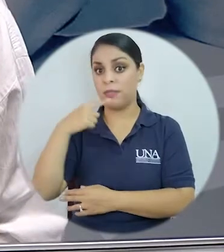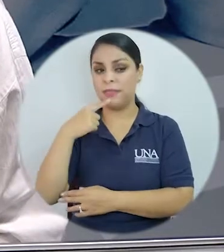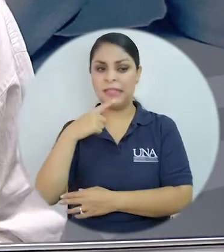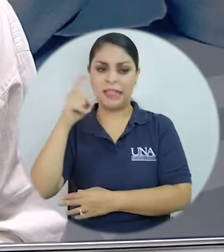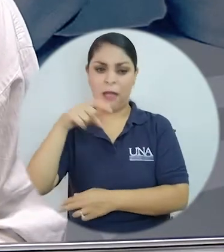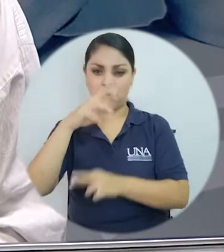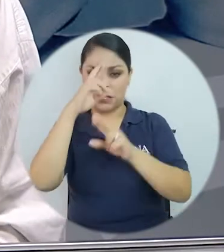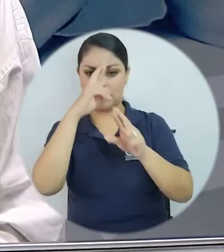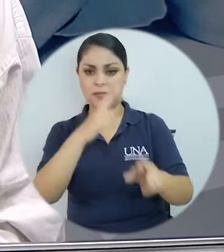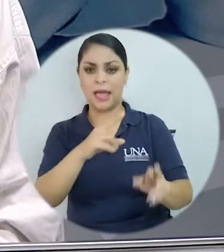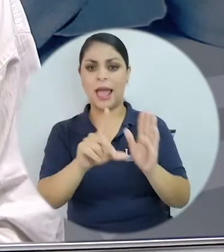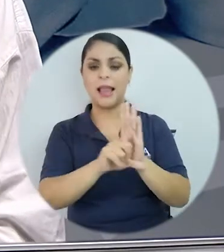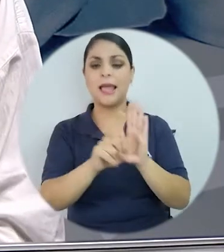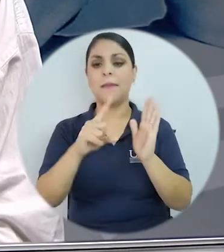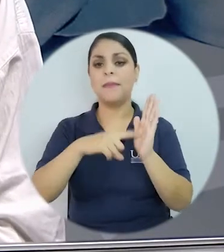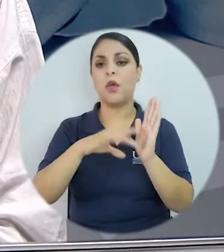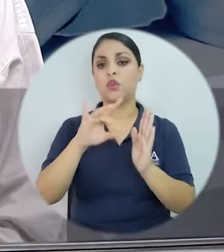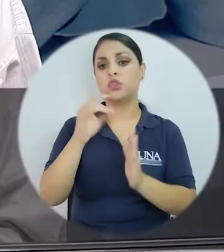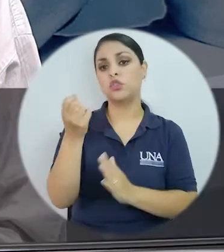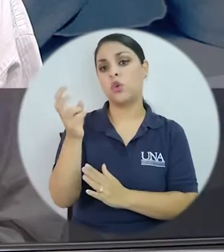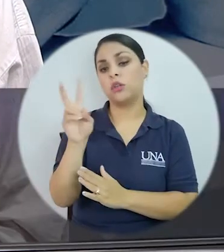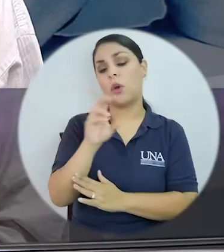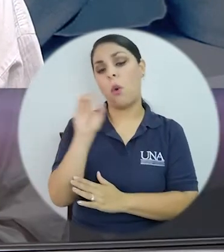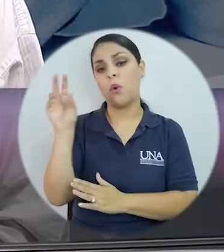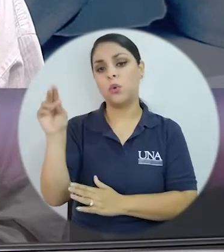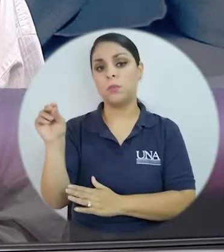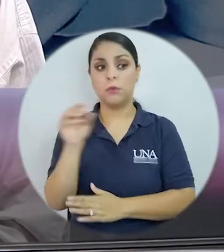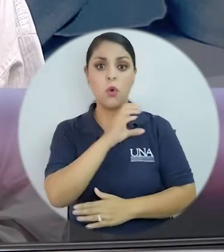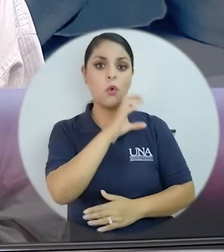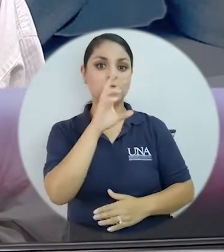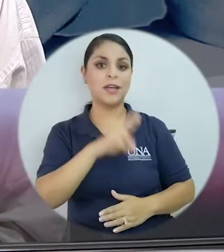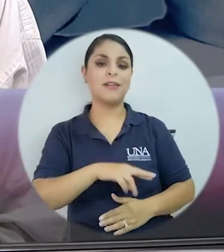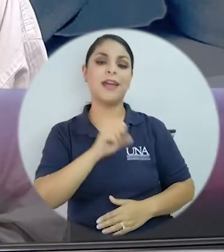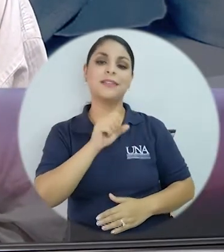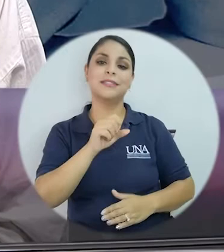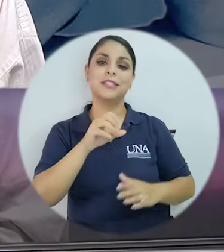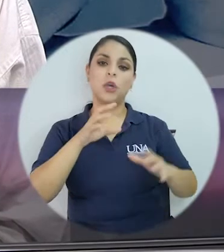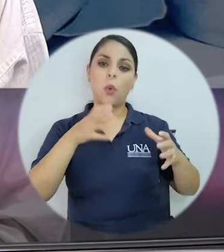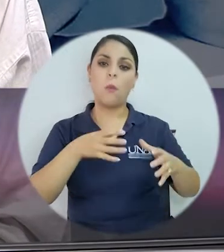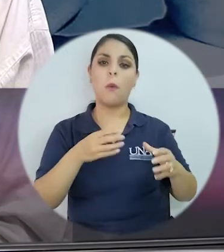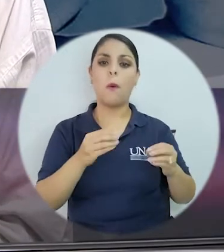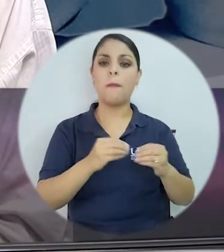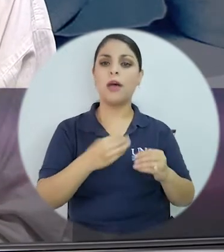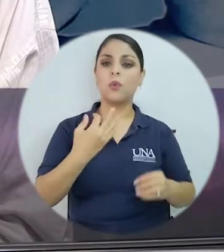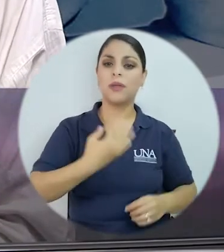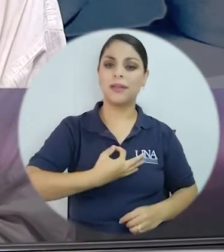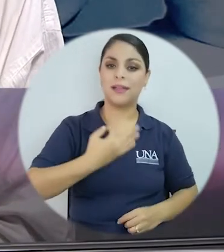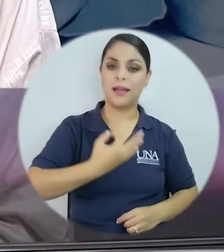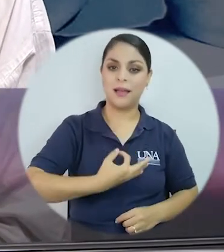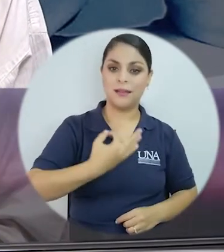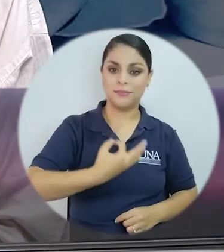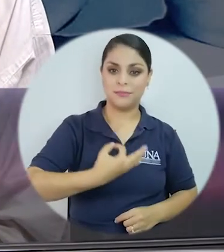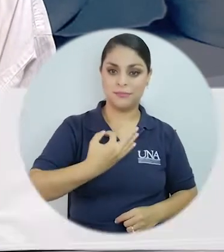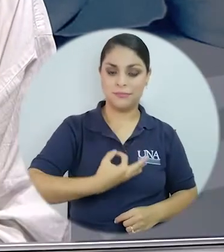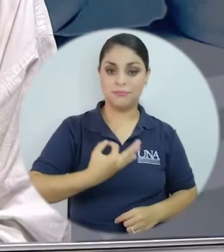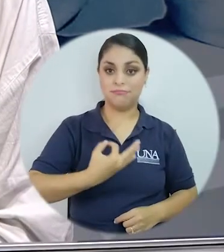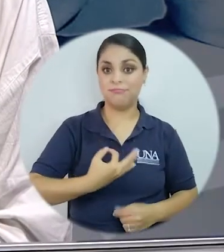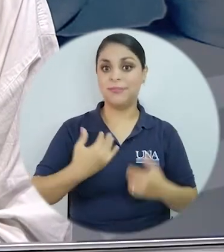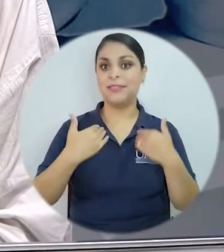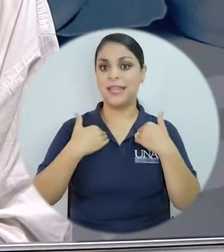de la Constitución de 1812 o no. Costa Rica tuvo esa sagacidad, un sistema más original. Hasta en